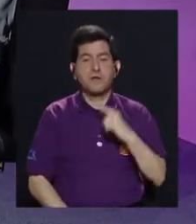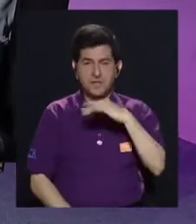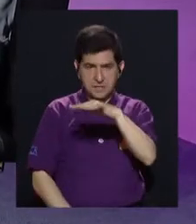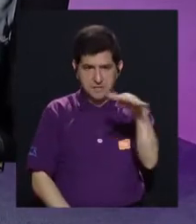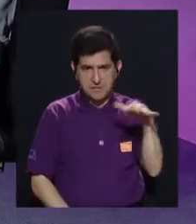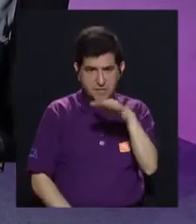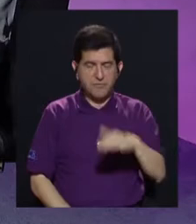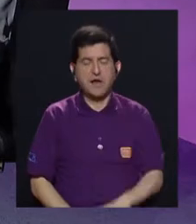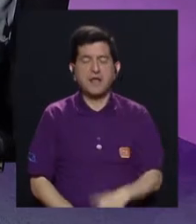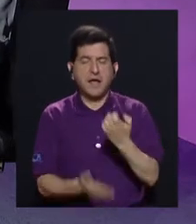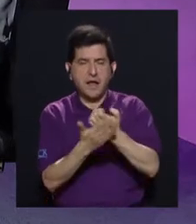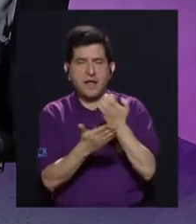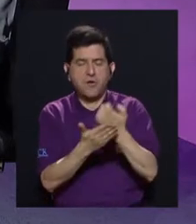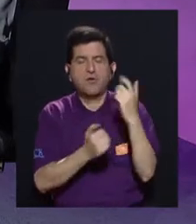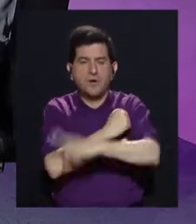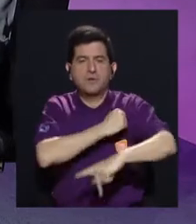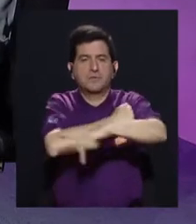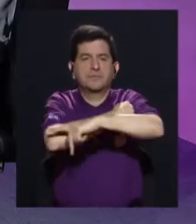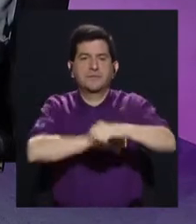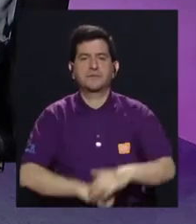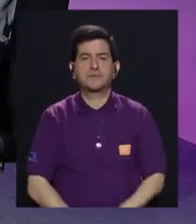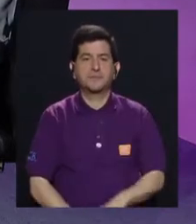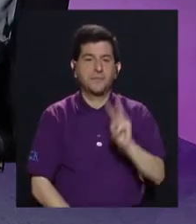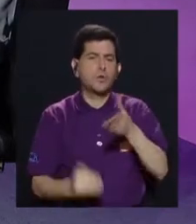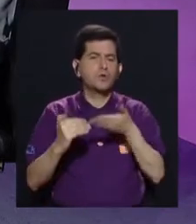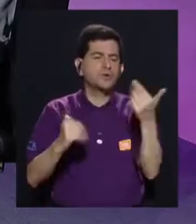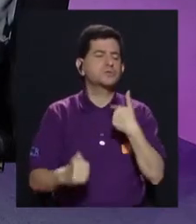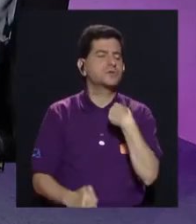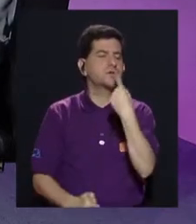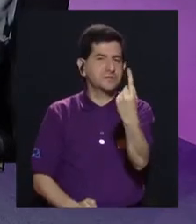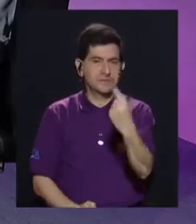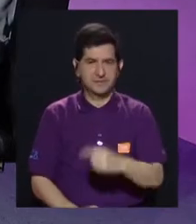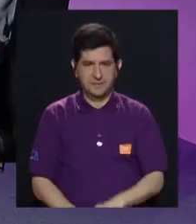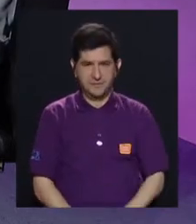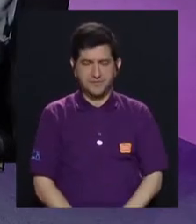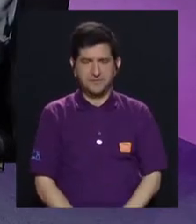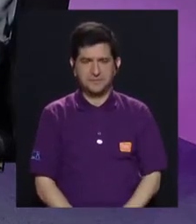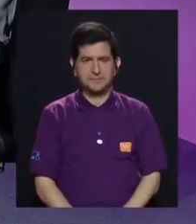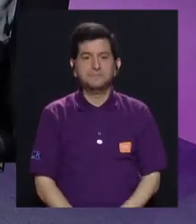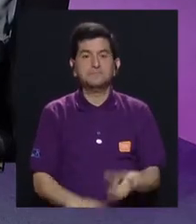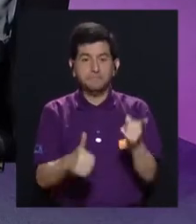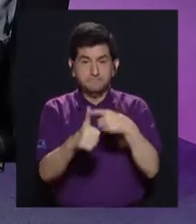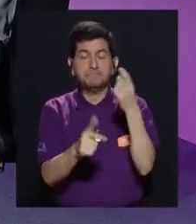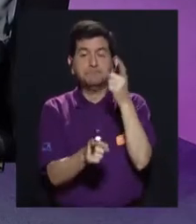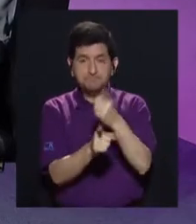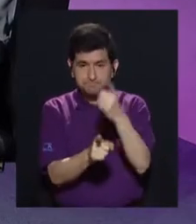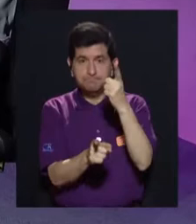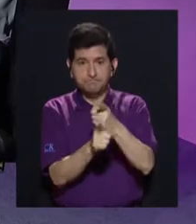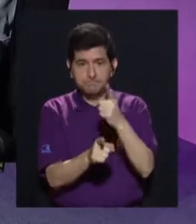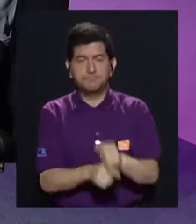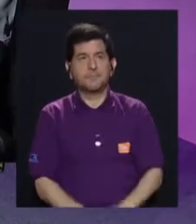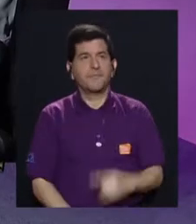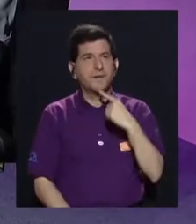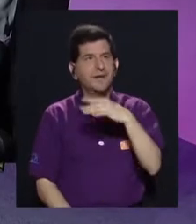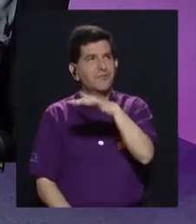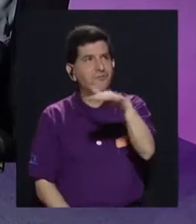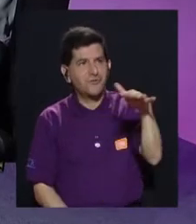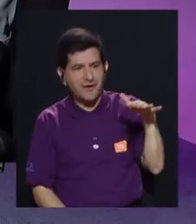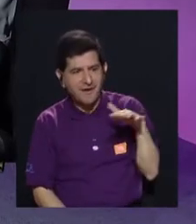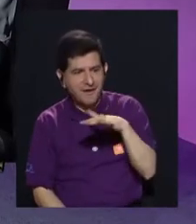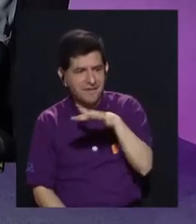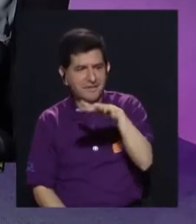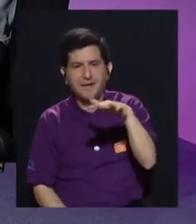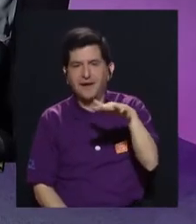este fiscal económica bueno dos cosas quisiera decir bueno primero que efectivamente las realidades